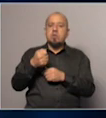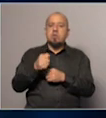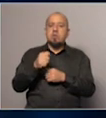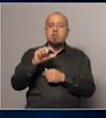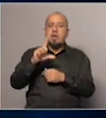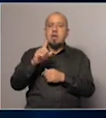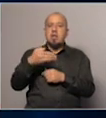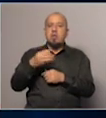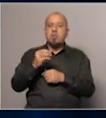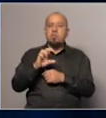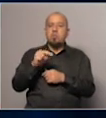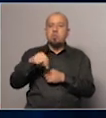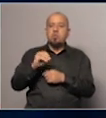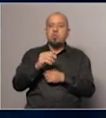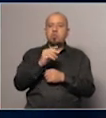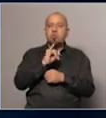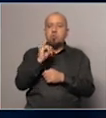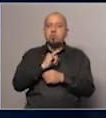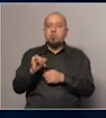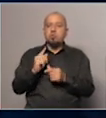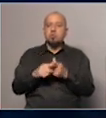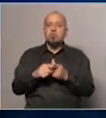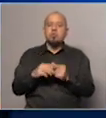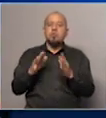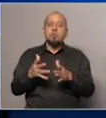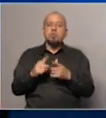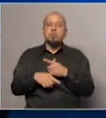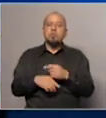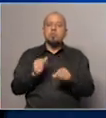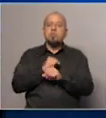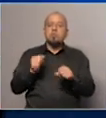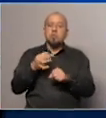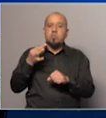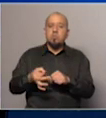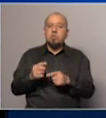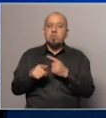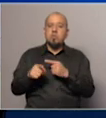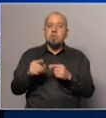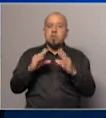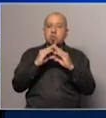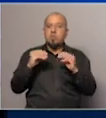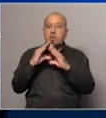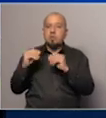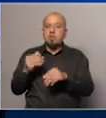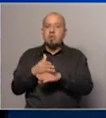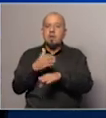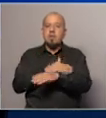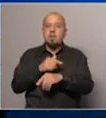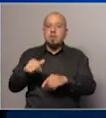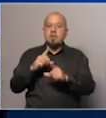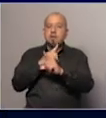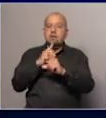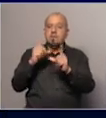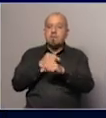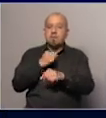y nos planteaba que están haciendo encomiables esfuerzos en poder cumplir con estas cooperativas antes de fin de año esperemos que